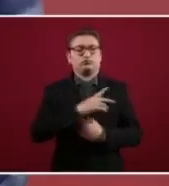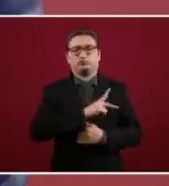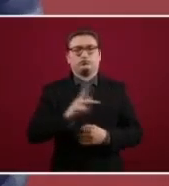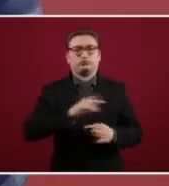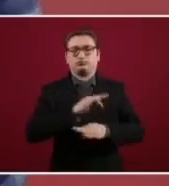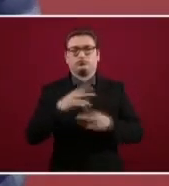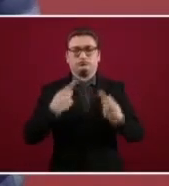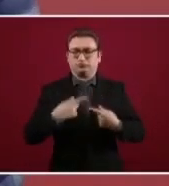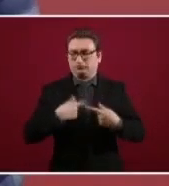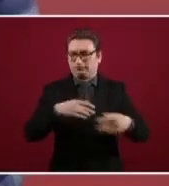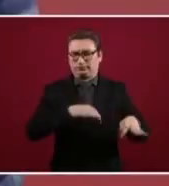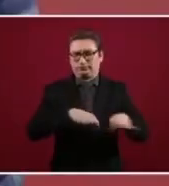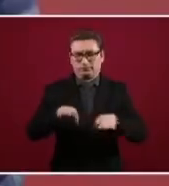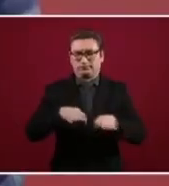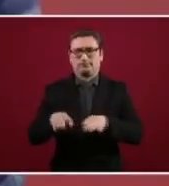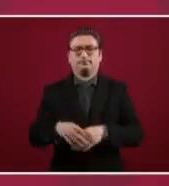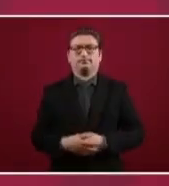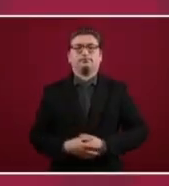trabajadores